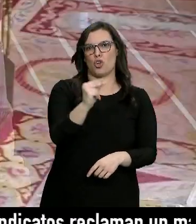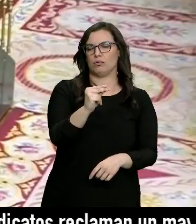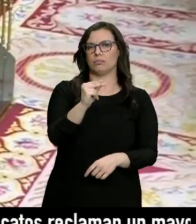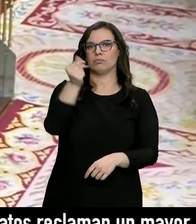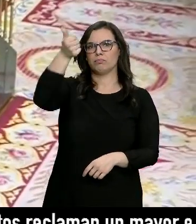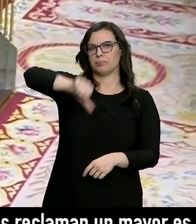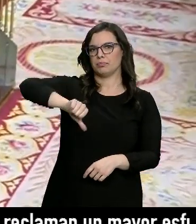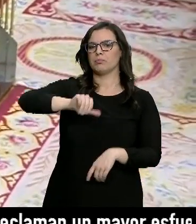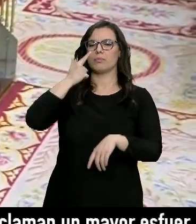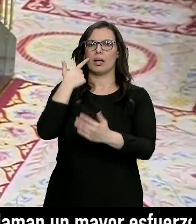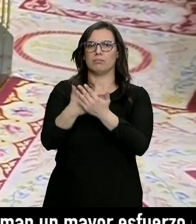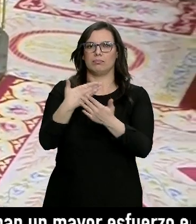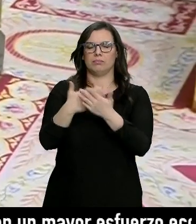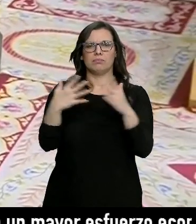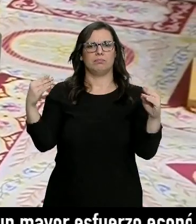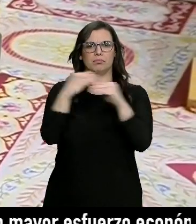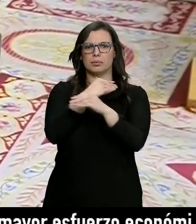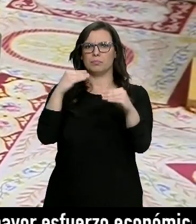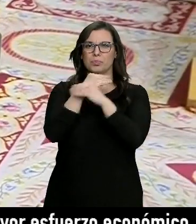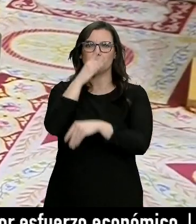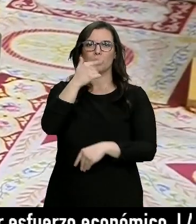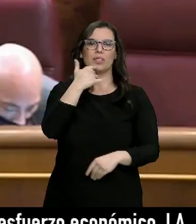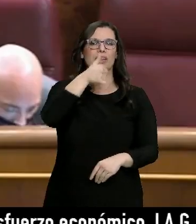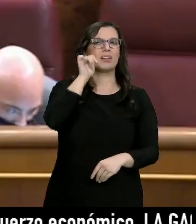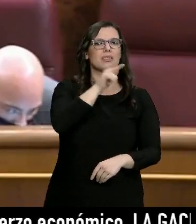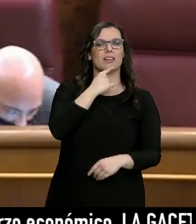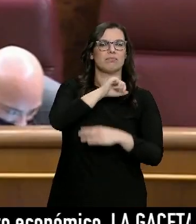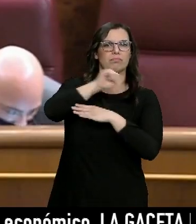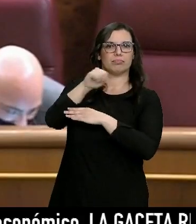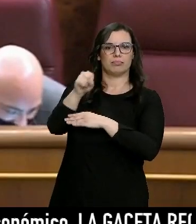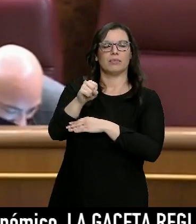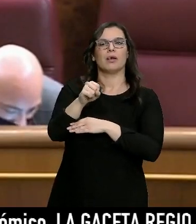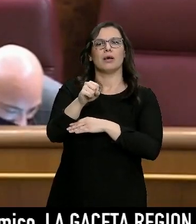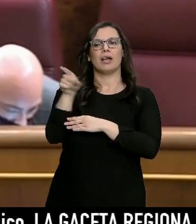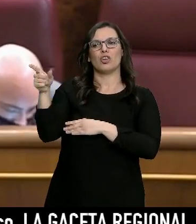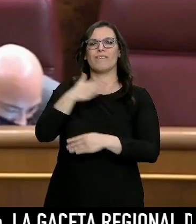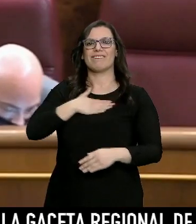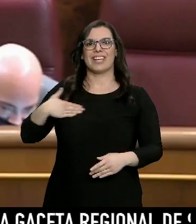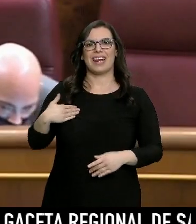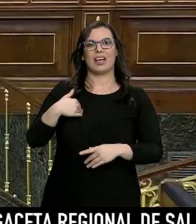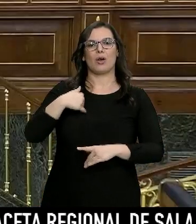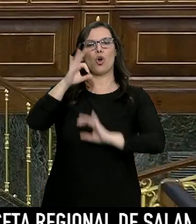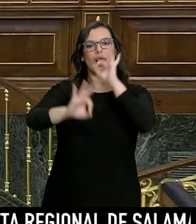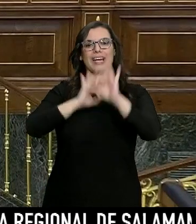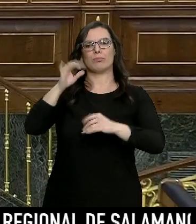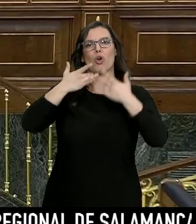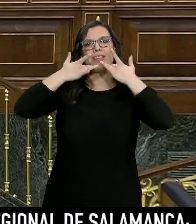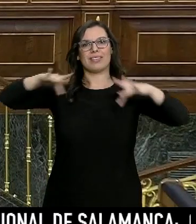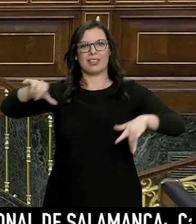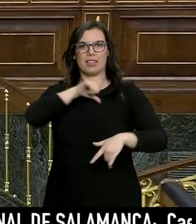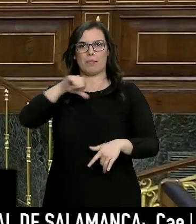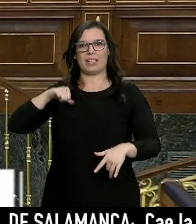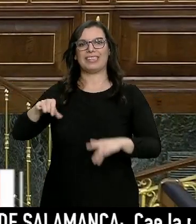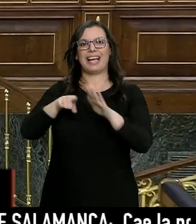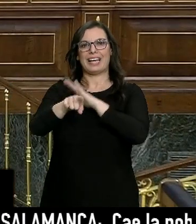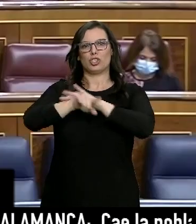demostrar sus discrepancias ante los oídos sordos de Sánchez para que un órgano independiente gestionara los 150.000 millones